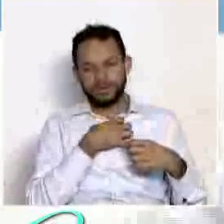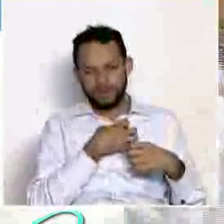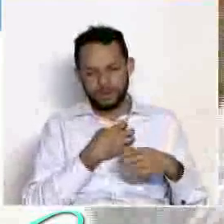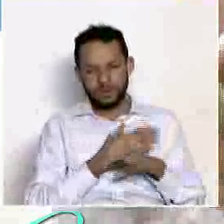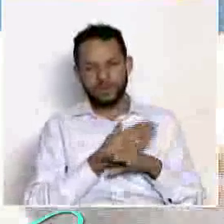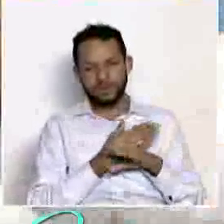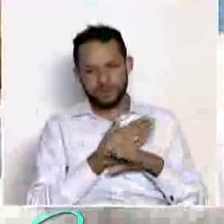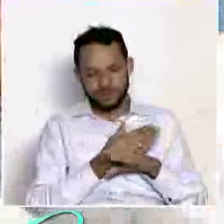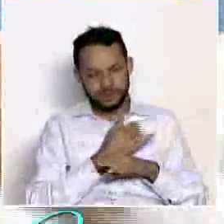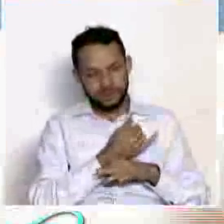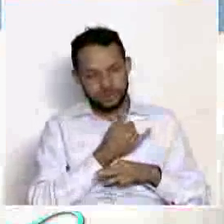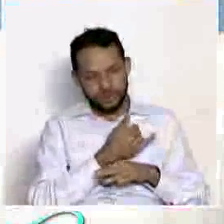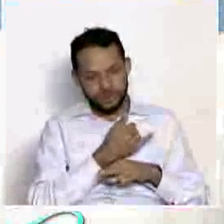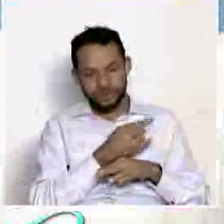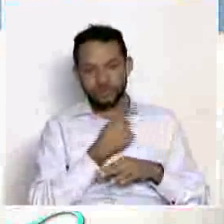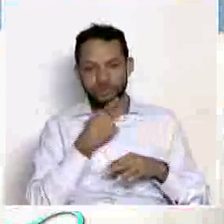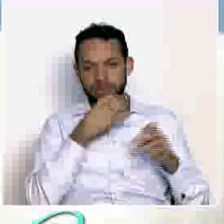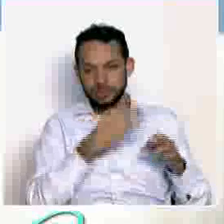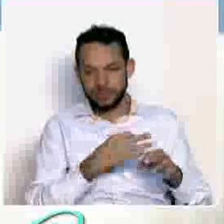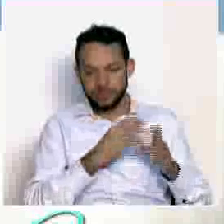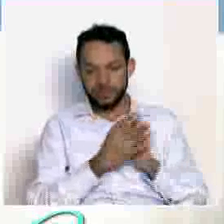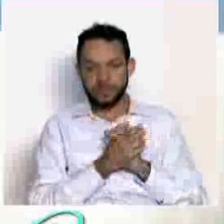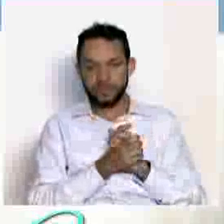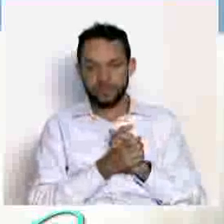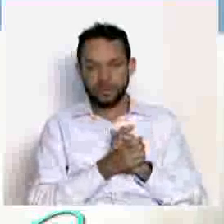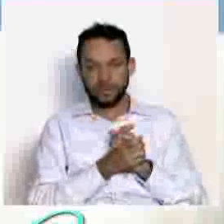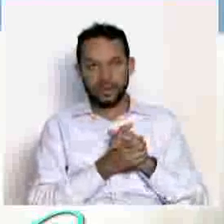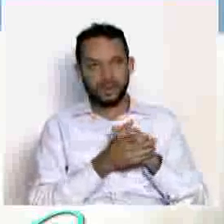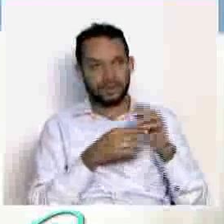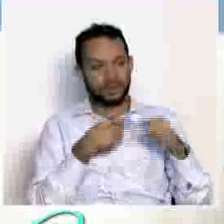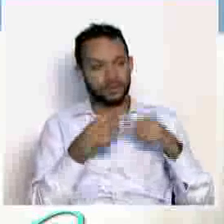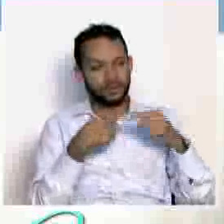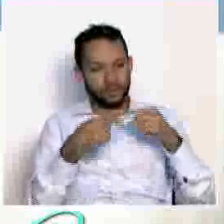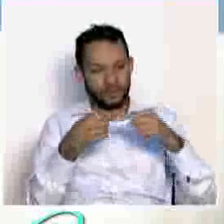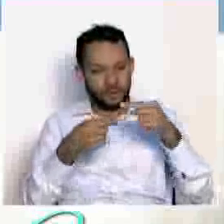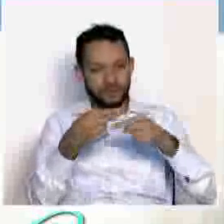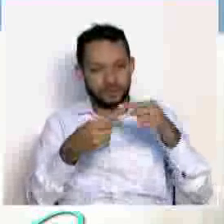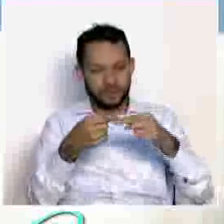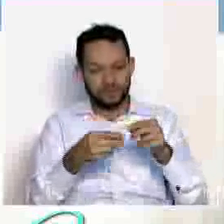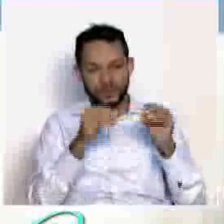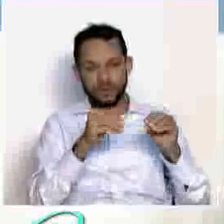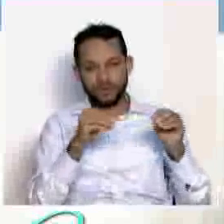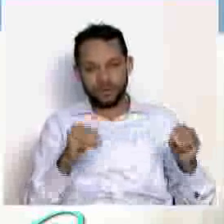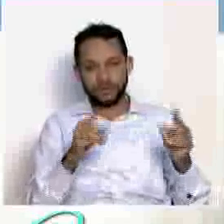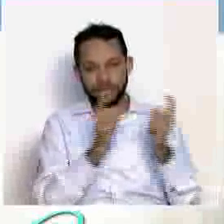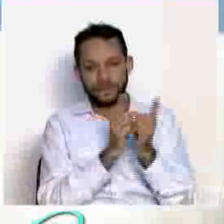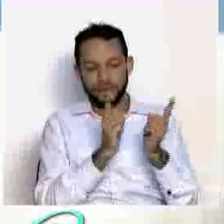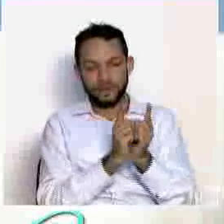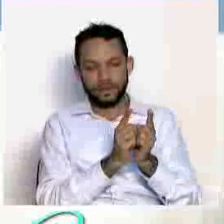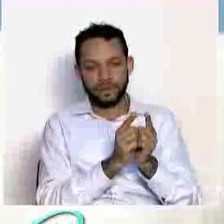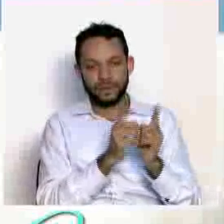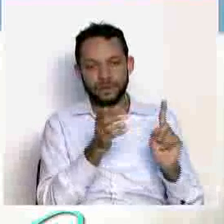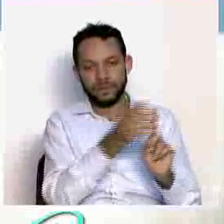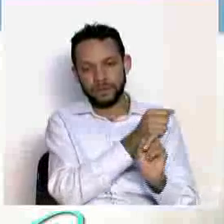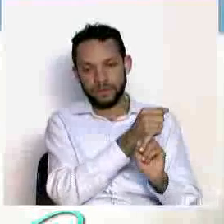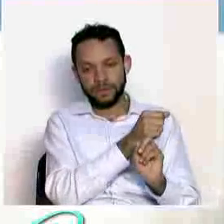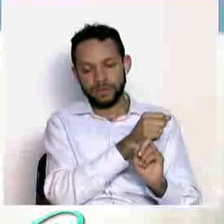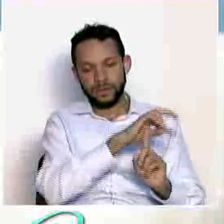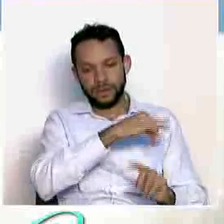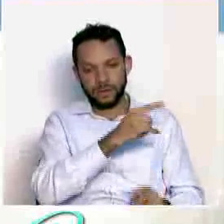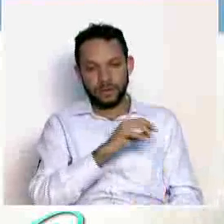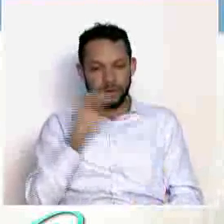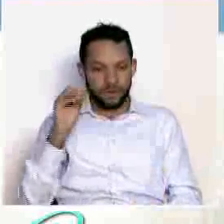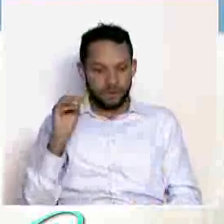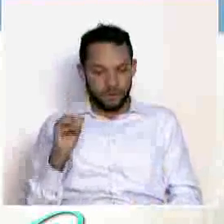esa señora empezó y votó y votó y votó. Yo tenía la historia clínica, pude contactar al otro día al yerno y a